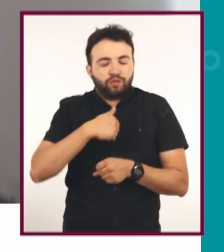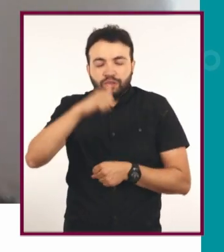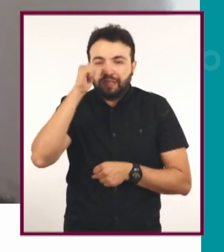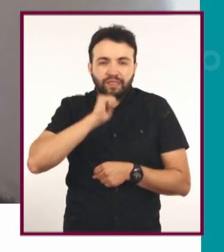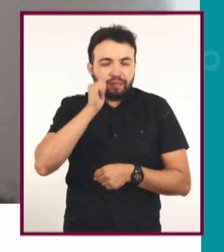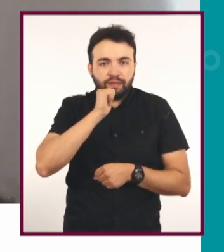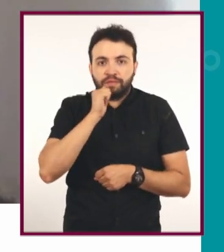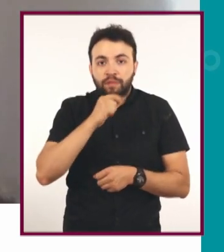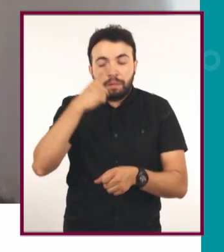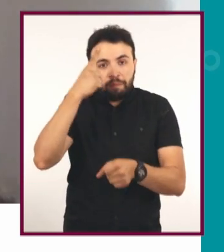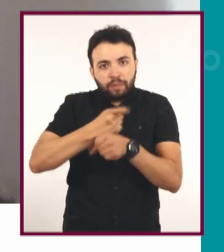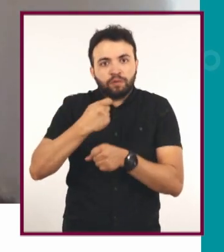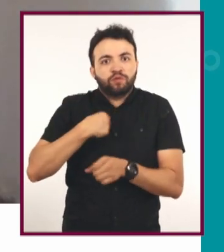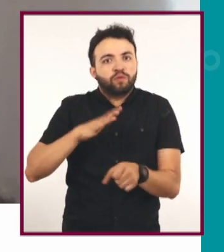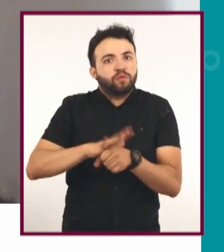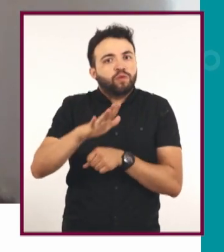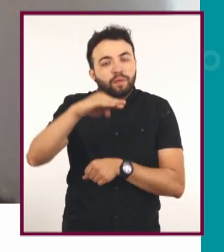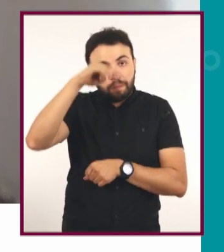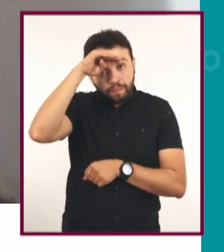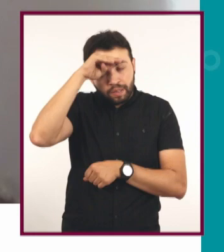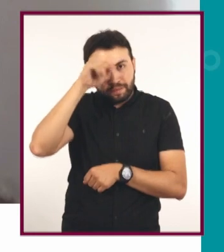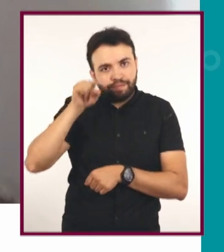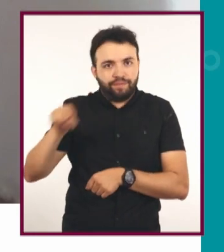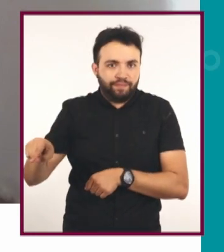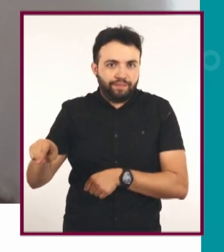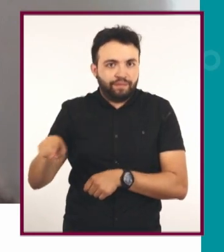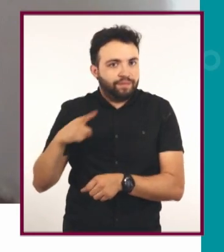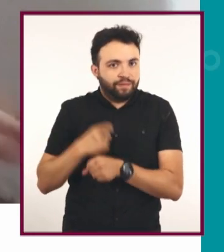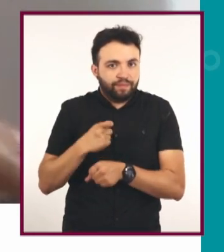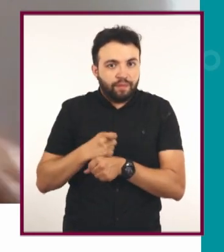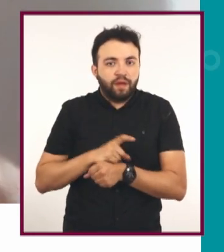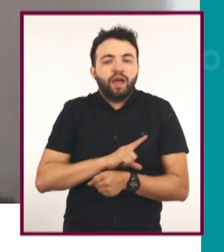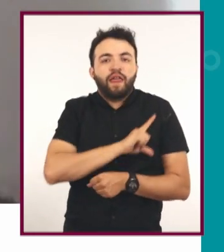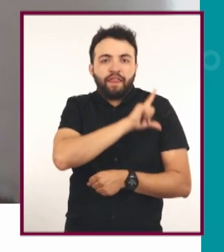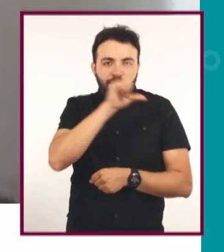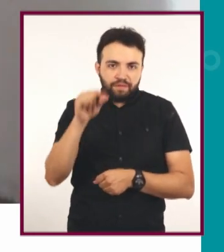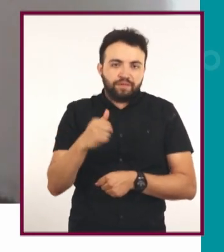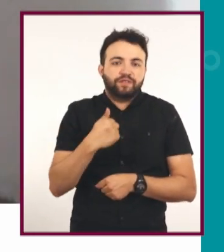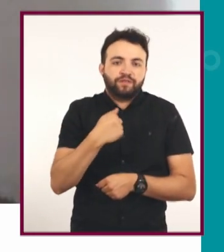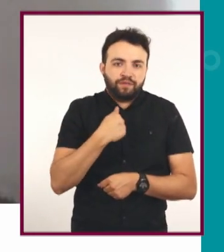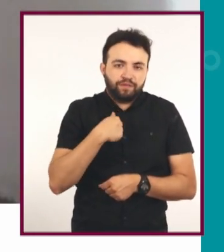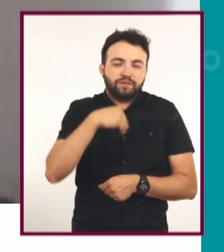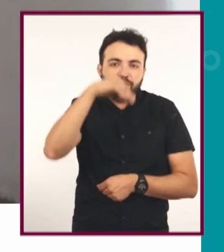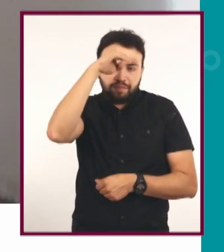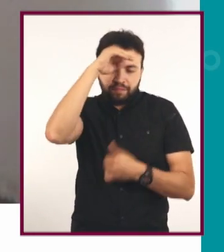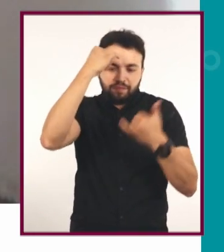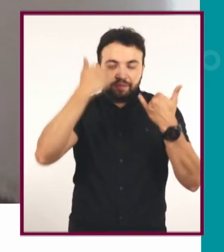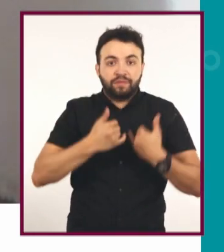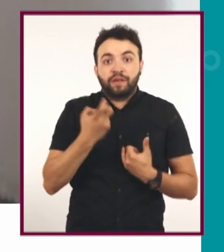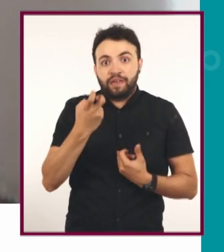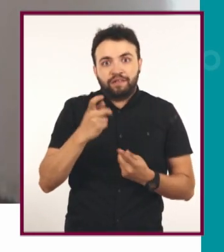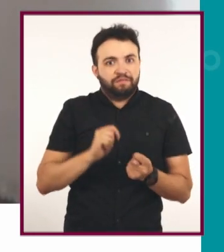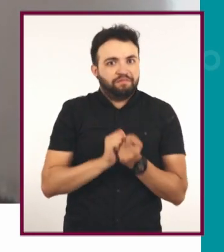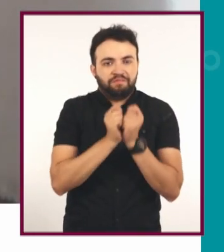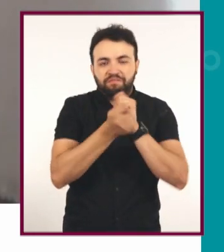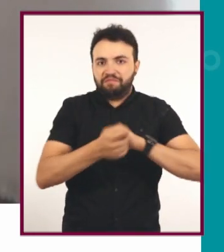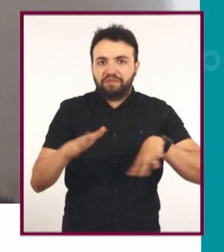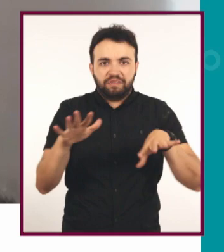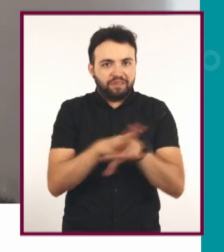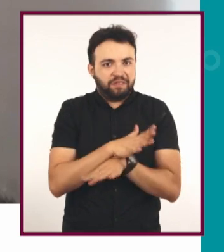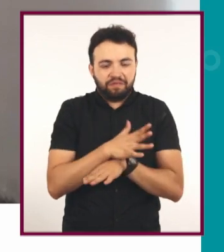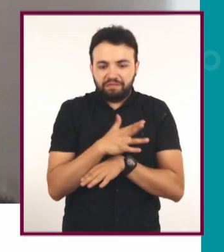en ella, pues casi siempre primero antes que yo, y si no, al menos al mismo tiempo que yo, ¿no? Entonces, eso sí fue un cambio muy radical en mi